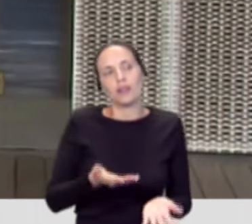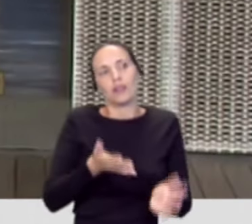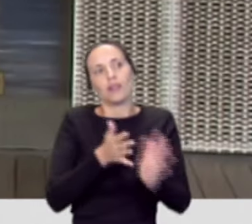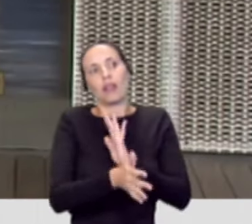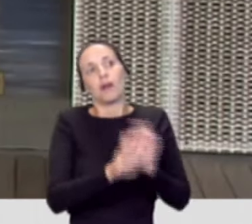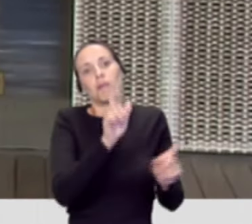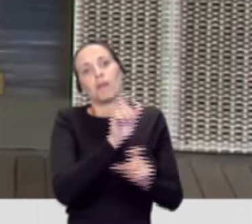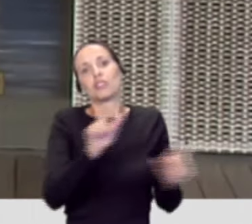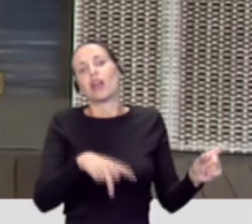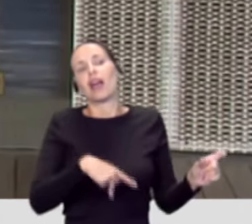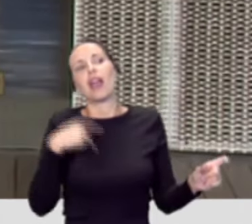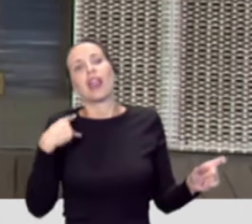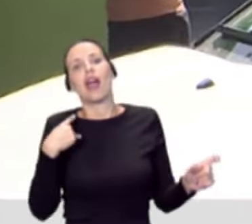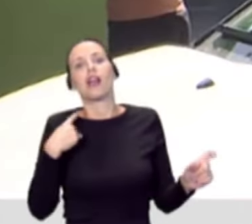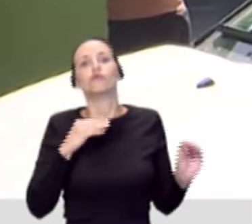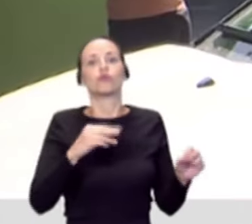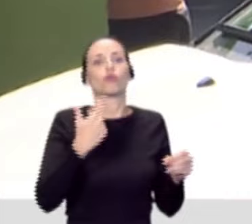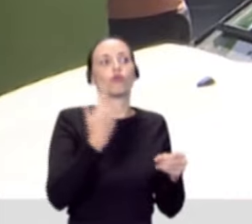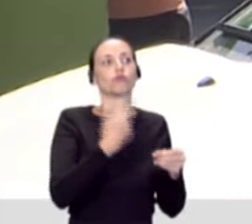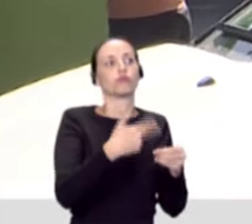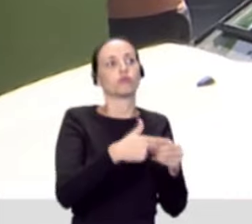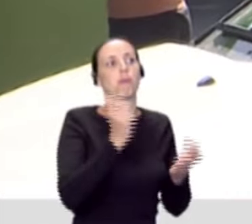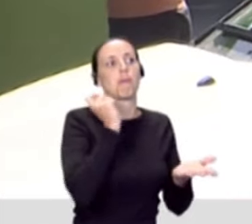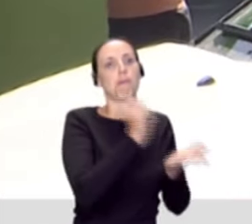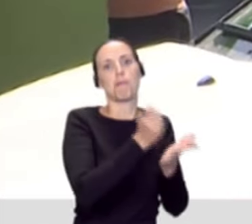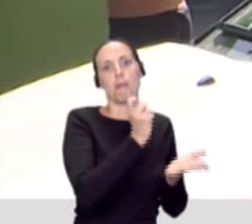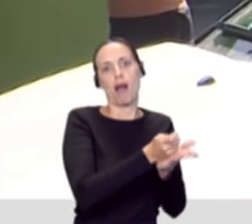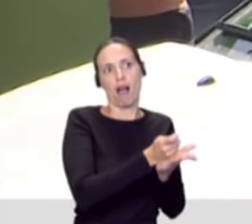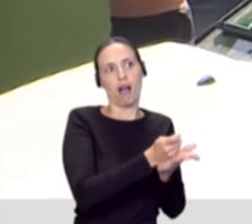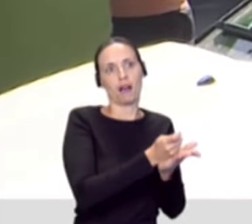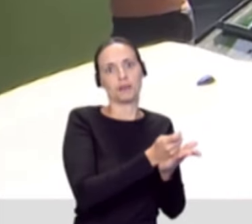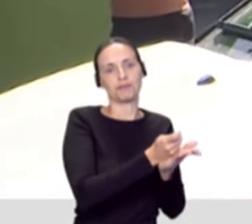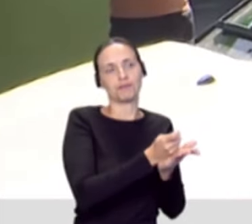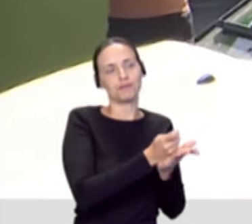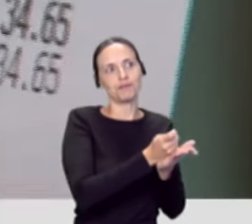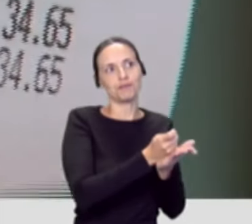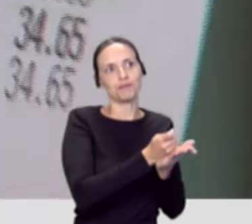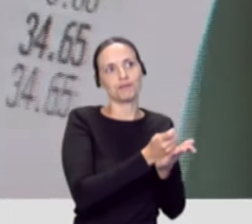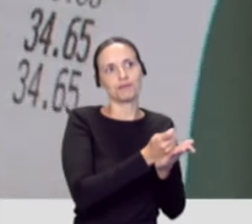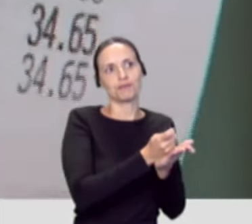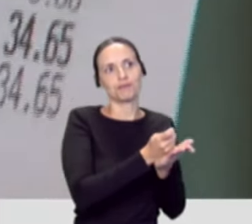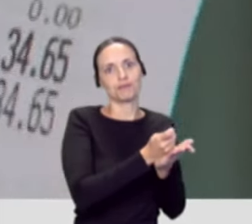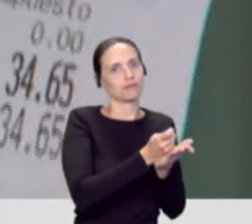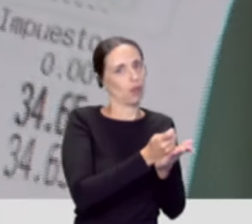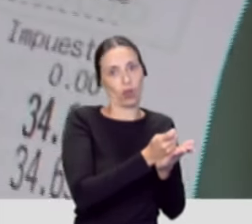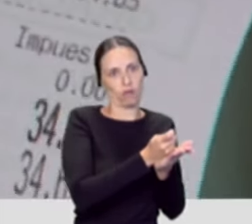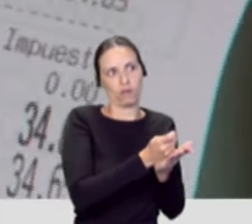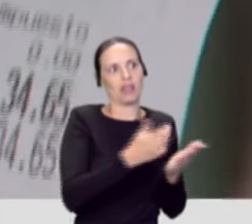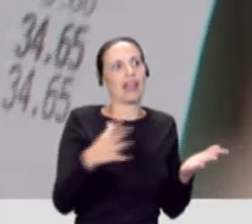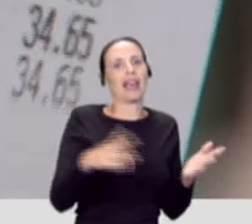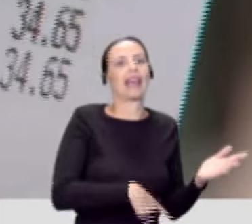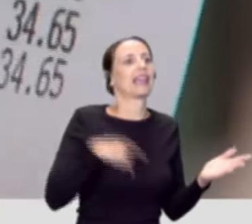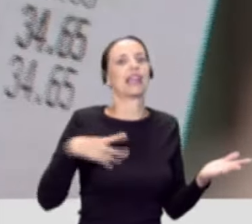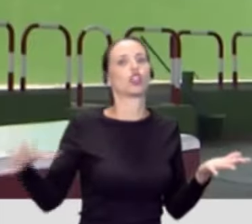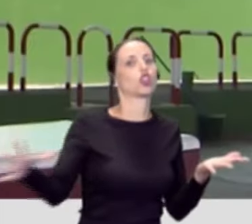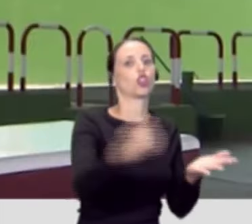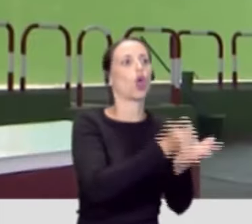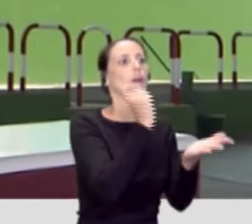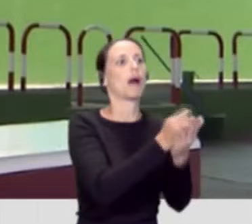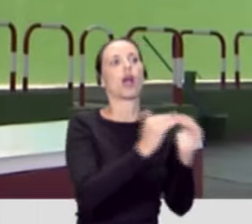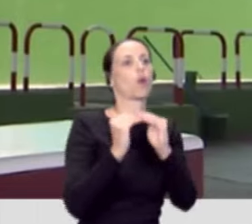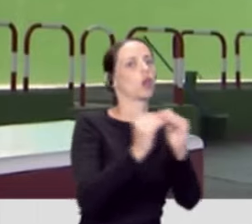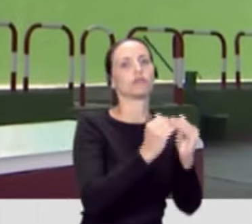pague el consumo de combustible de los automovilistas, sino que cada uno se haga corresponsable de este gran problema que tenemos con el cambio